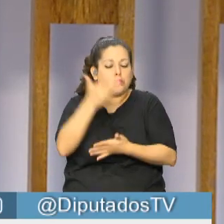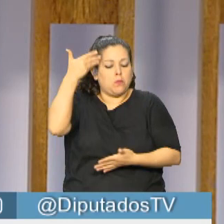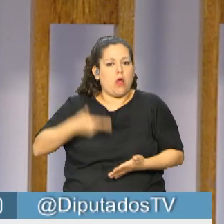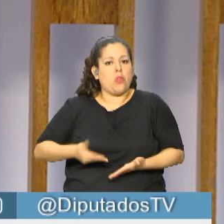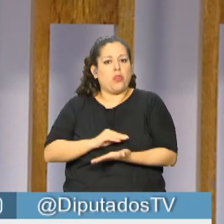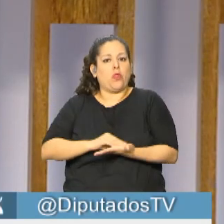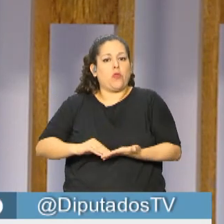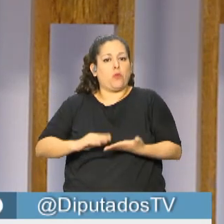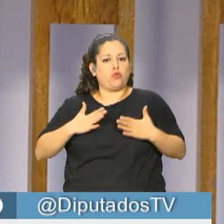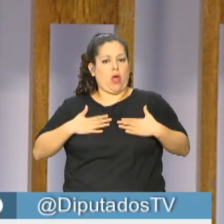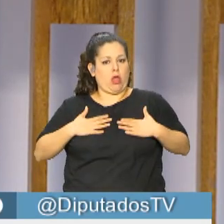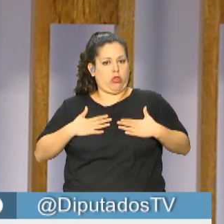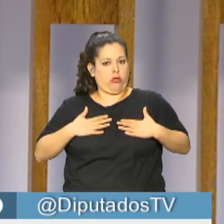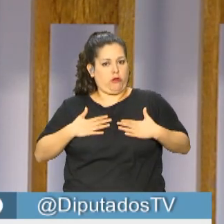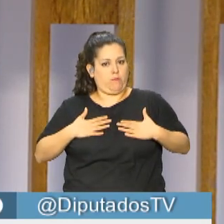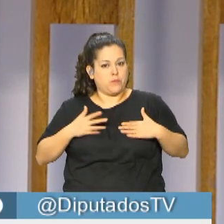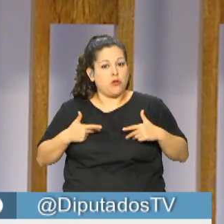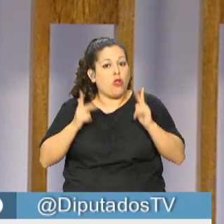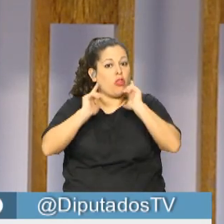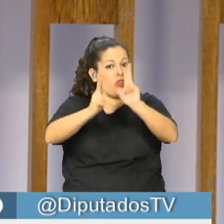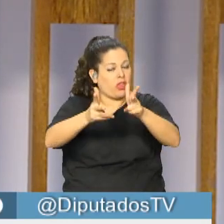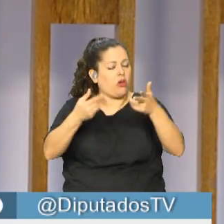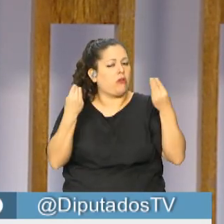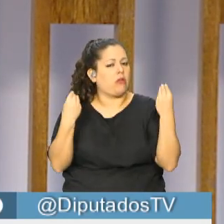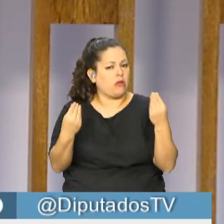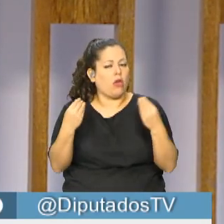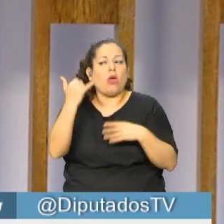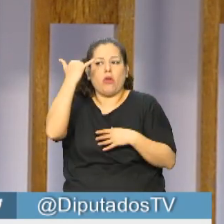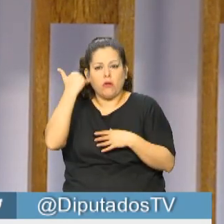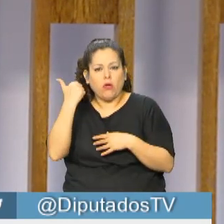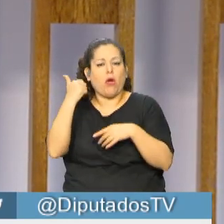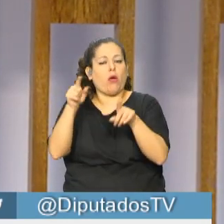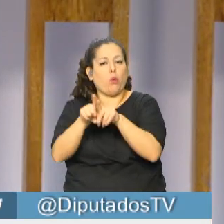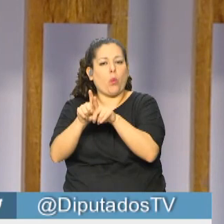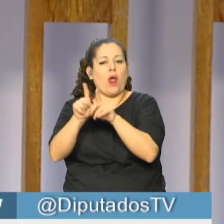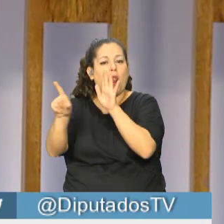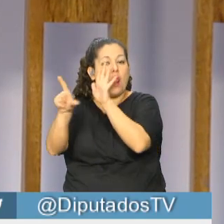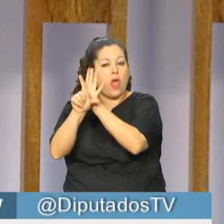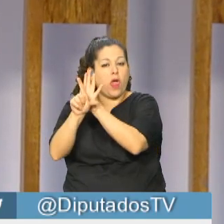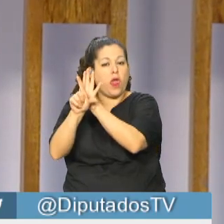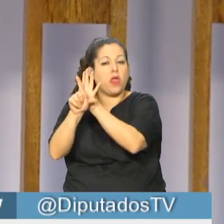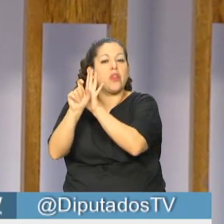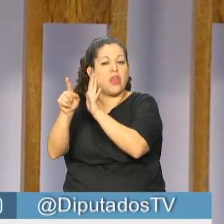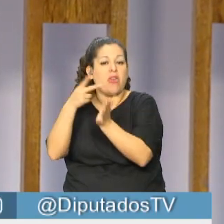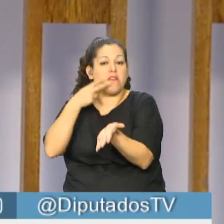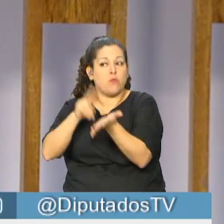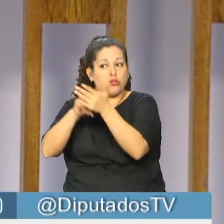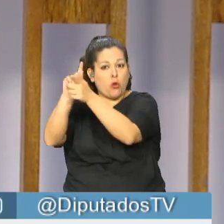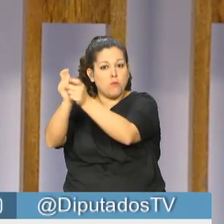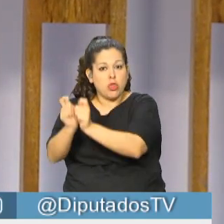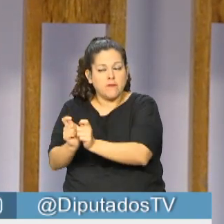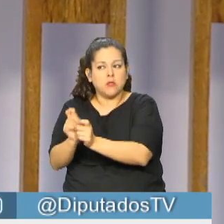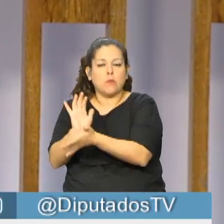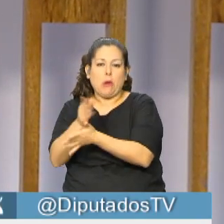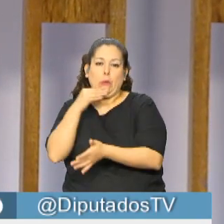digo, sí, yo creo que lo que se trató en la modificación de la ley de impuestos, para mí fue un